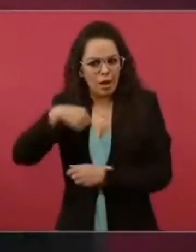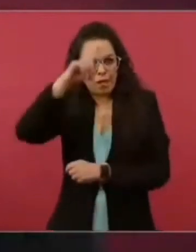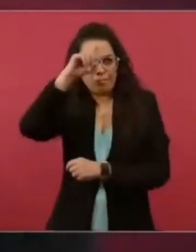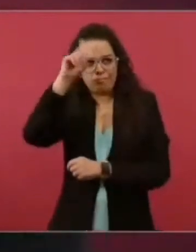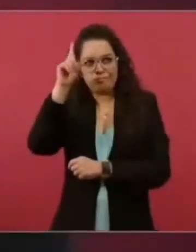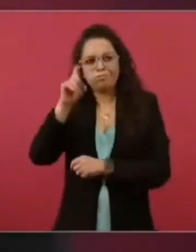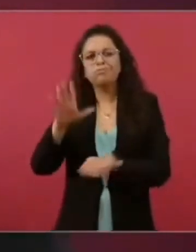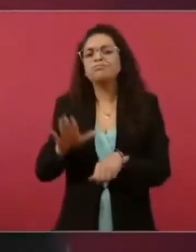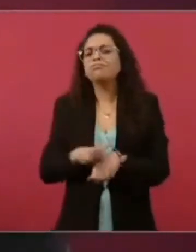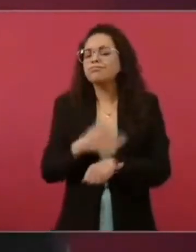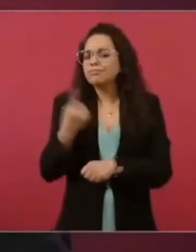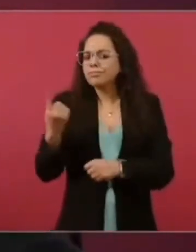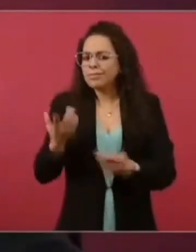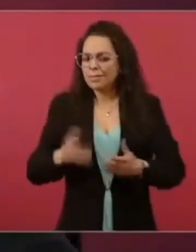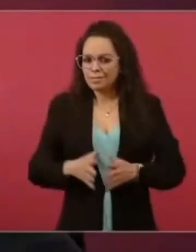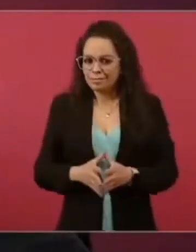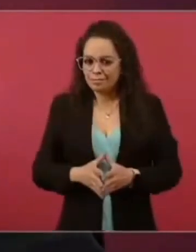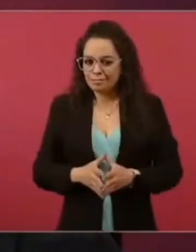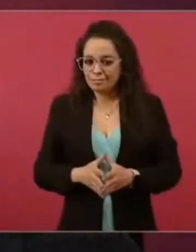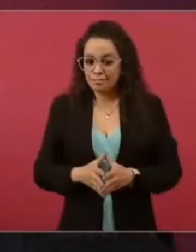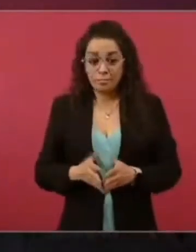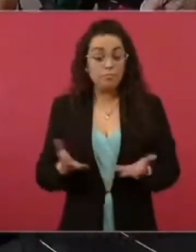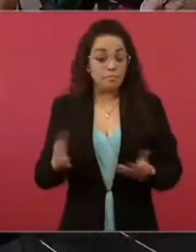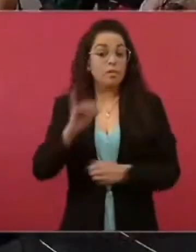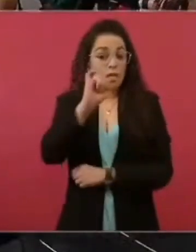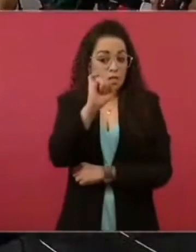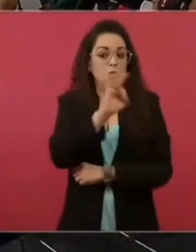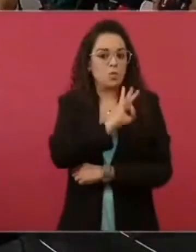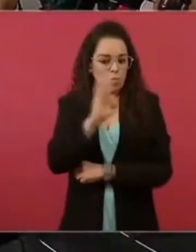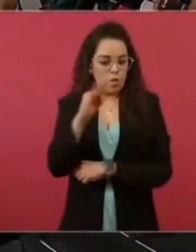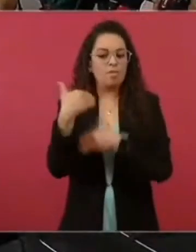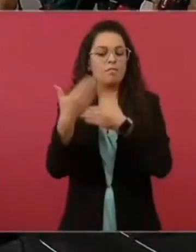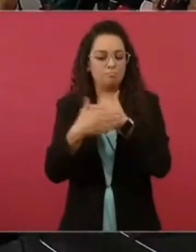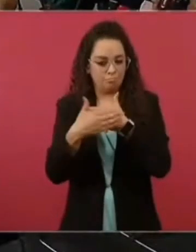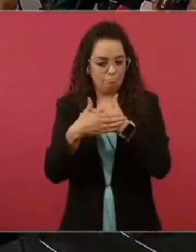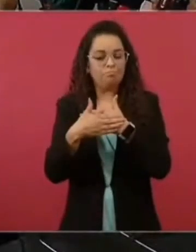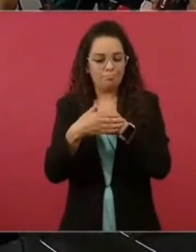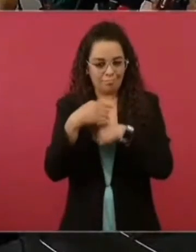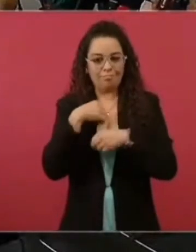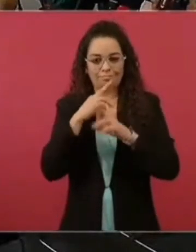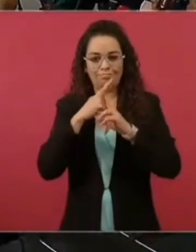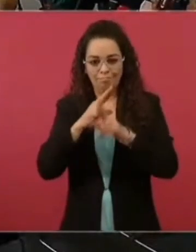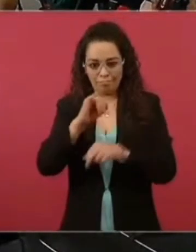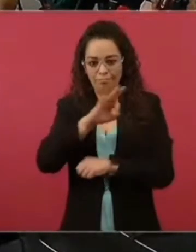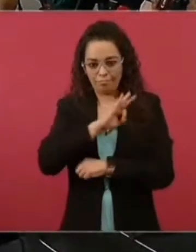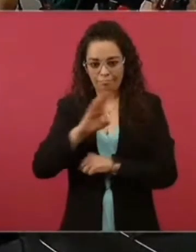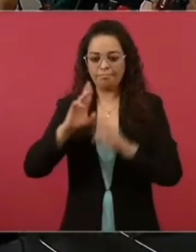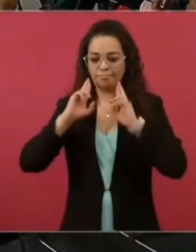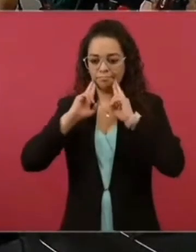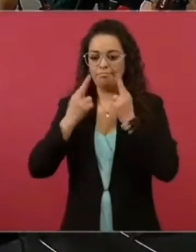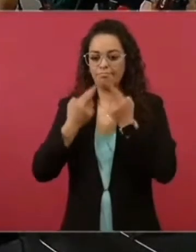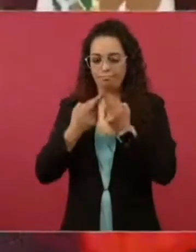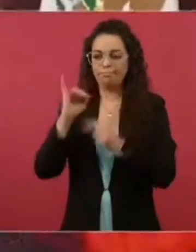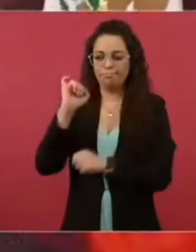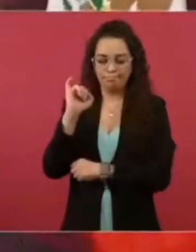Entonces, sí, hay esa posibilidad, ¿no?, del encuentro. Y mira,